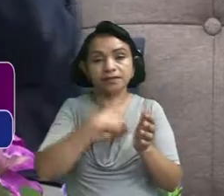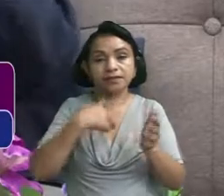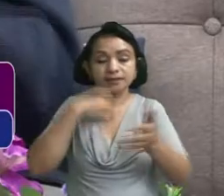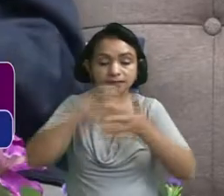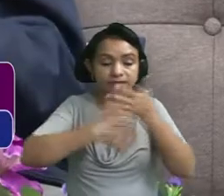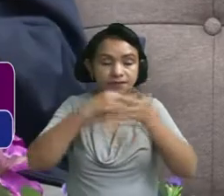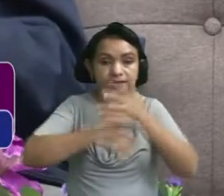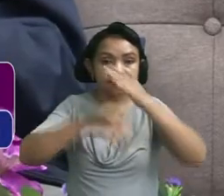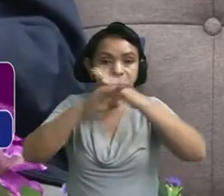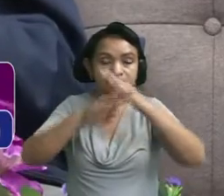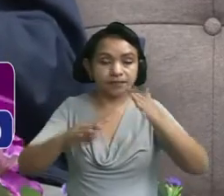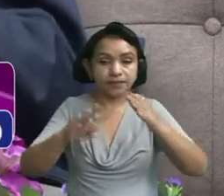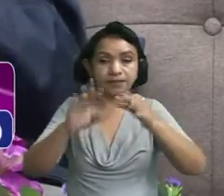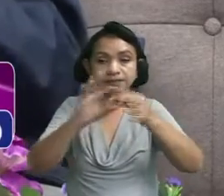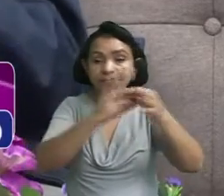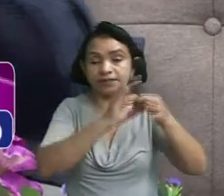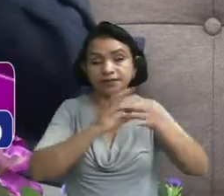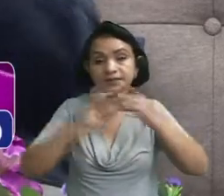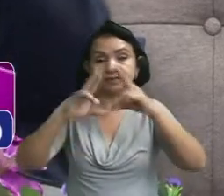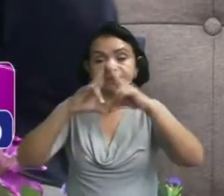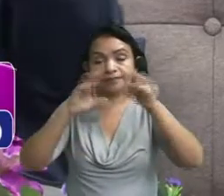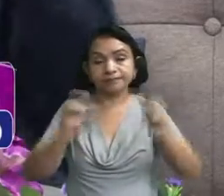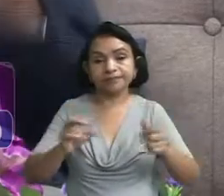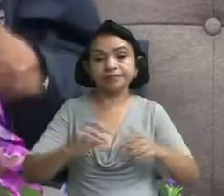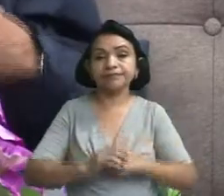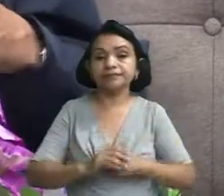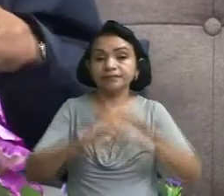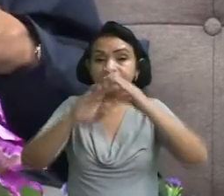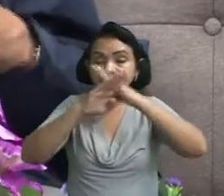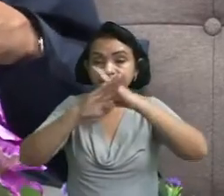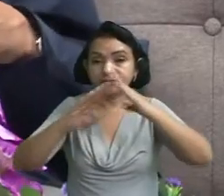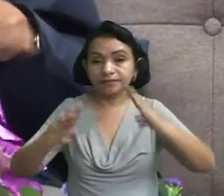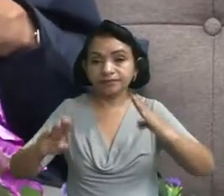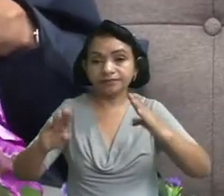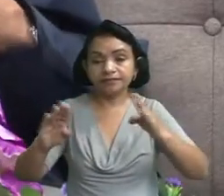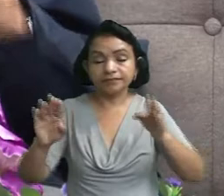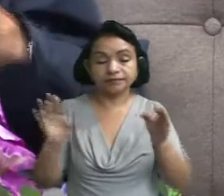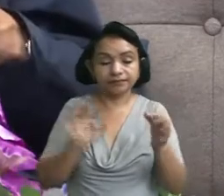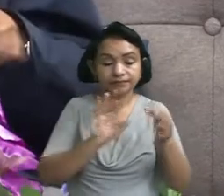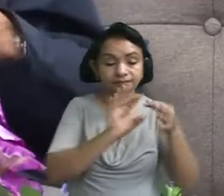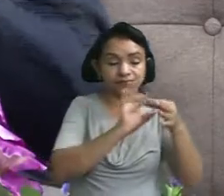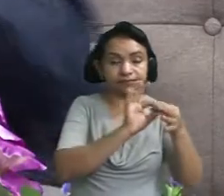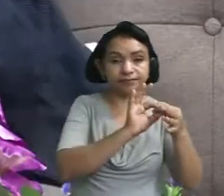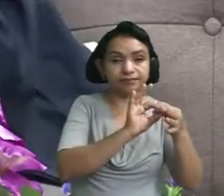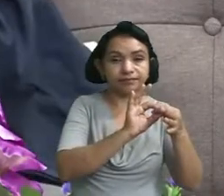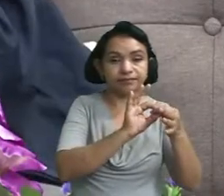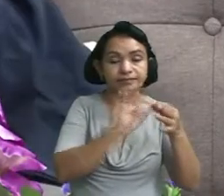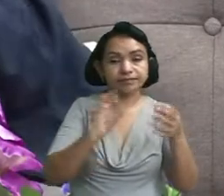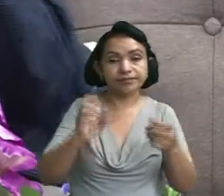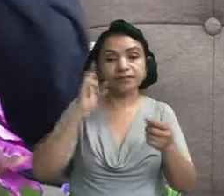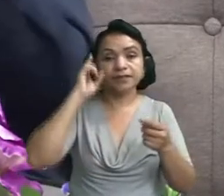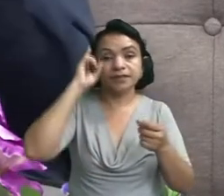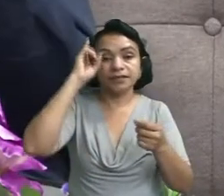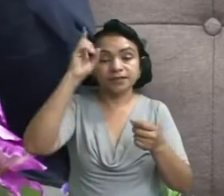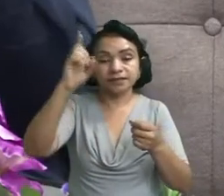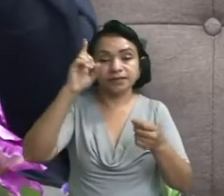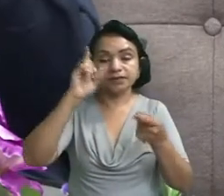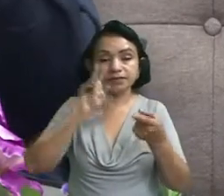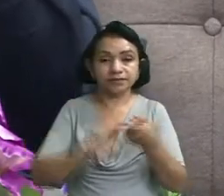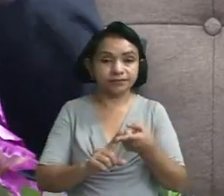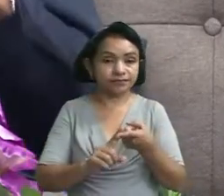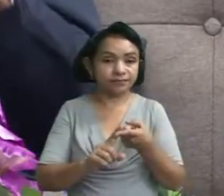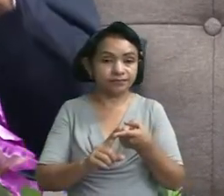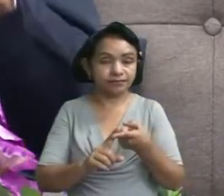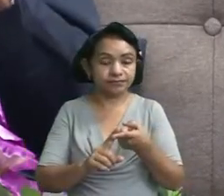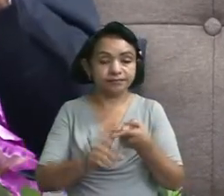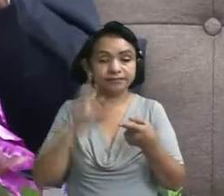esfuerzo de paz y reconciliación en Nicaragua. Y precisamente la paz trae aparejada, es una premisa para el desarrollo.